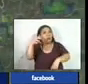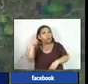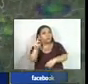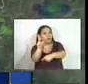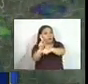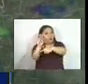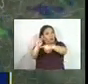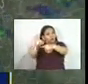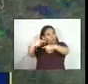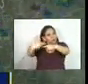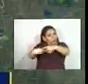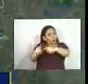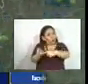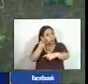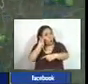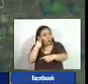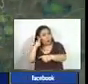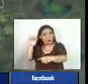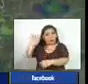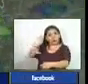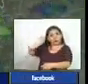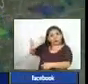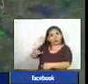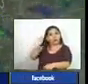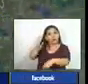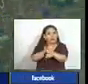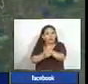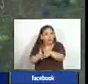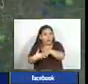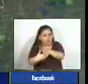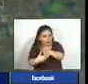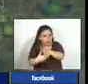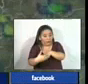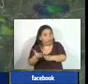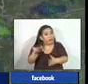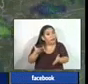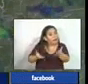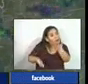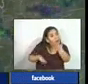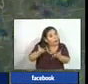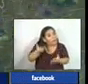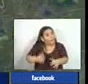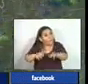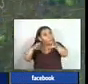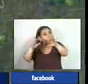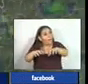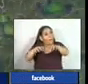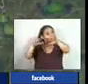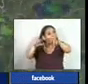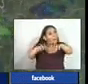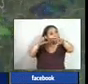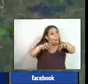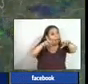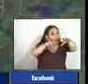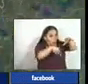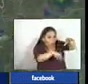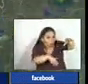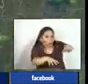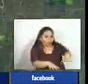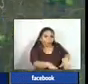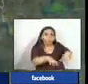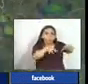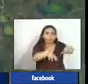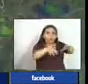hora y se encuentra ubicada al sur de Jamaica. La posible continuidad de las lluvias que generan saturación de humedad y